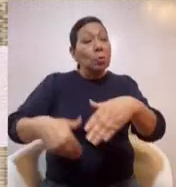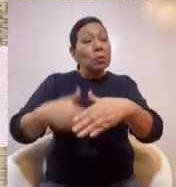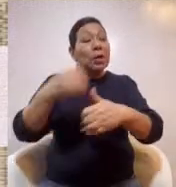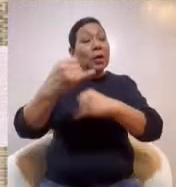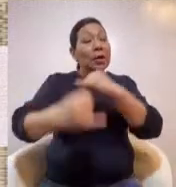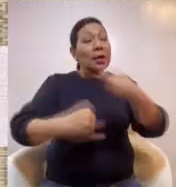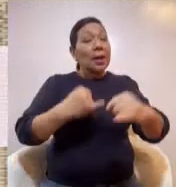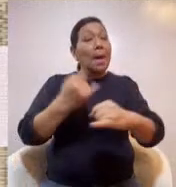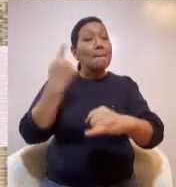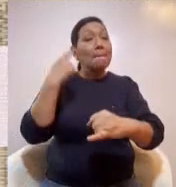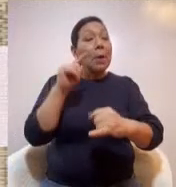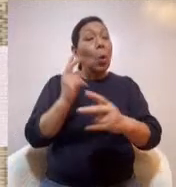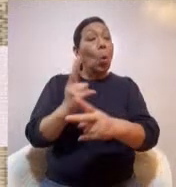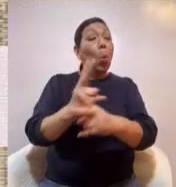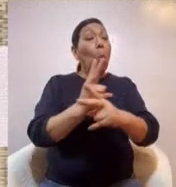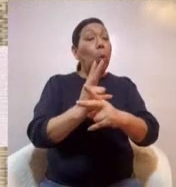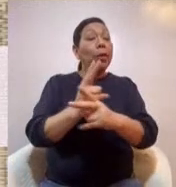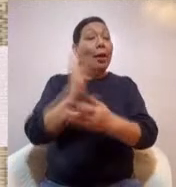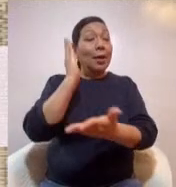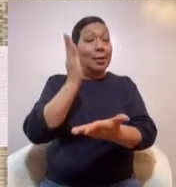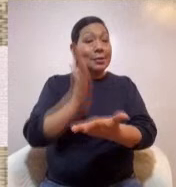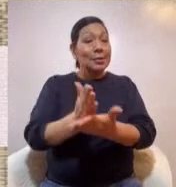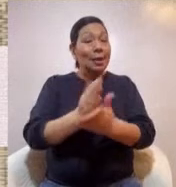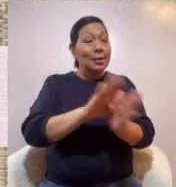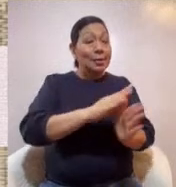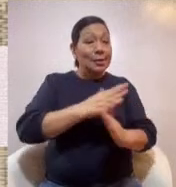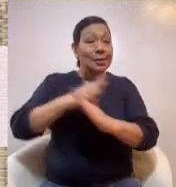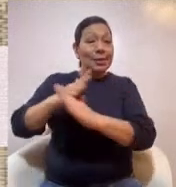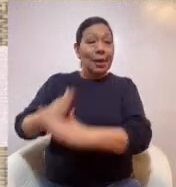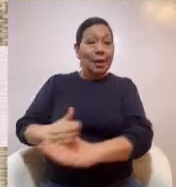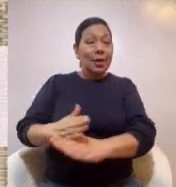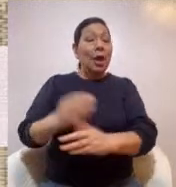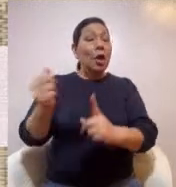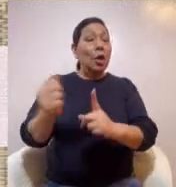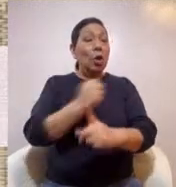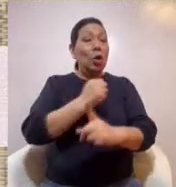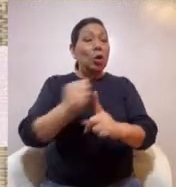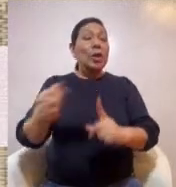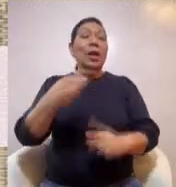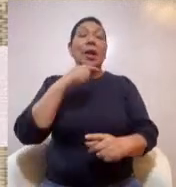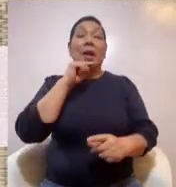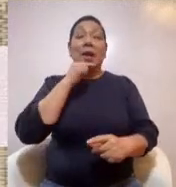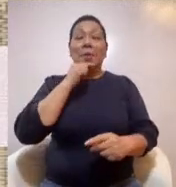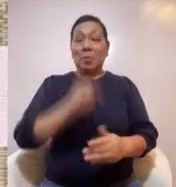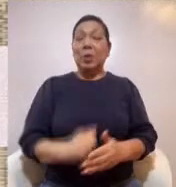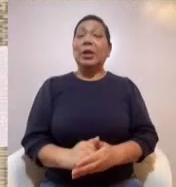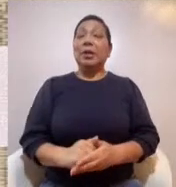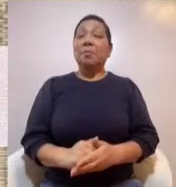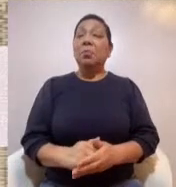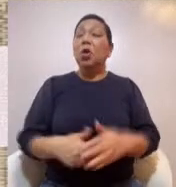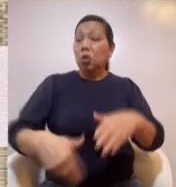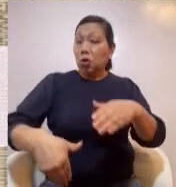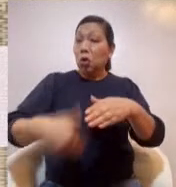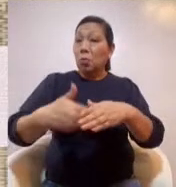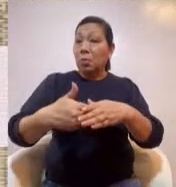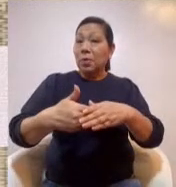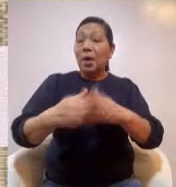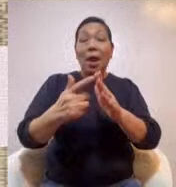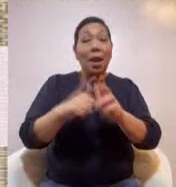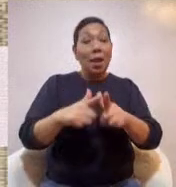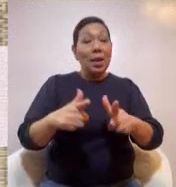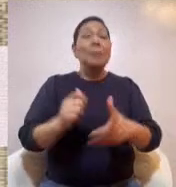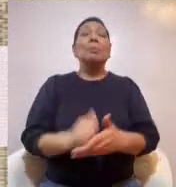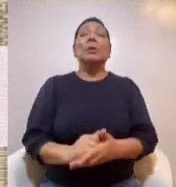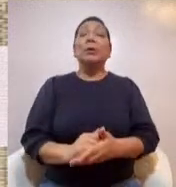la Convención Interamericana para prevenir, sancionar y erradicar la violencia contra las mujeres,